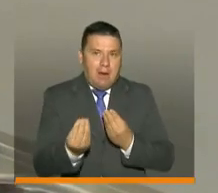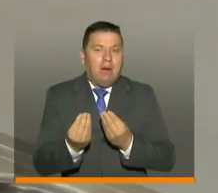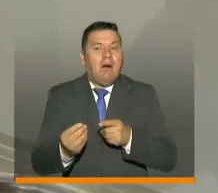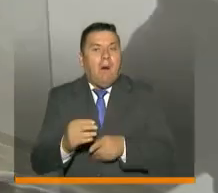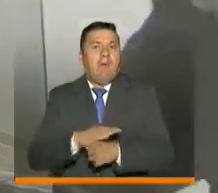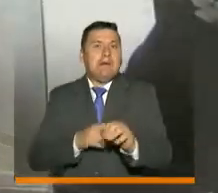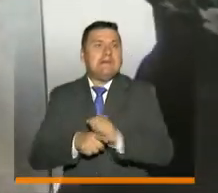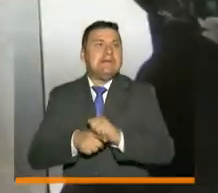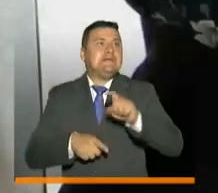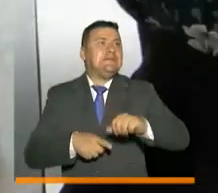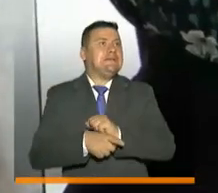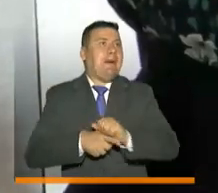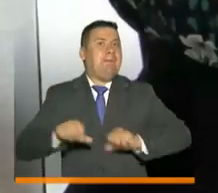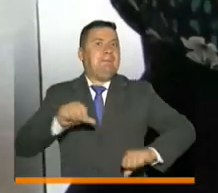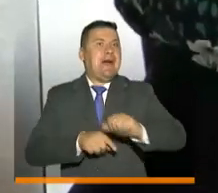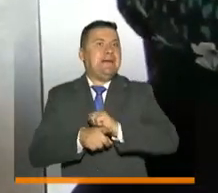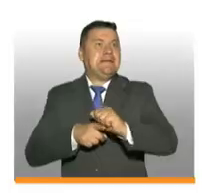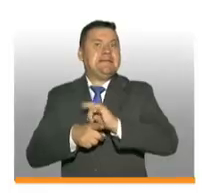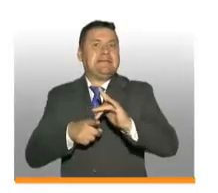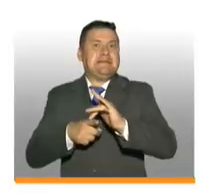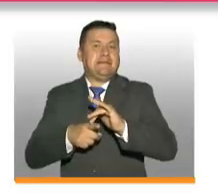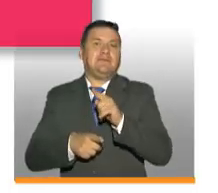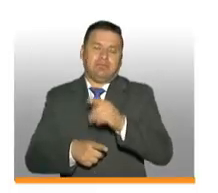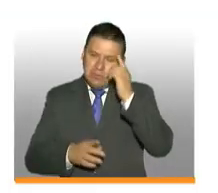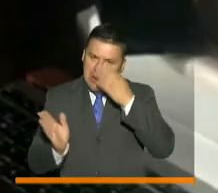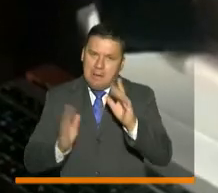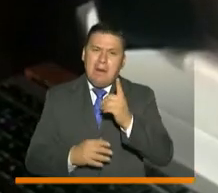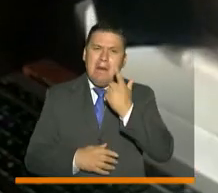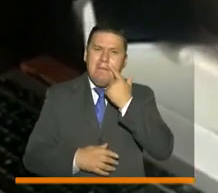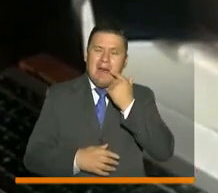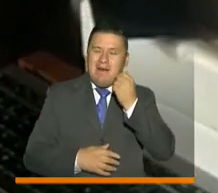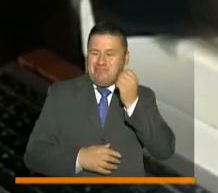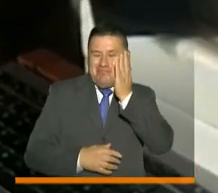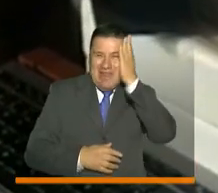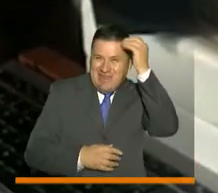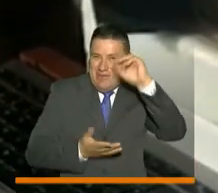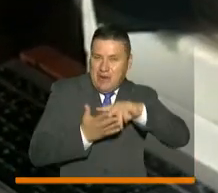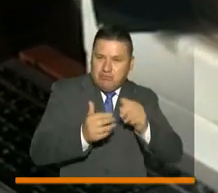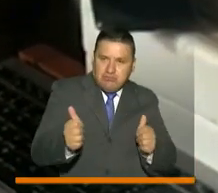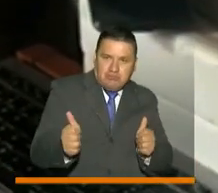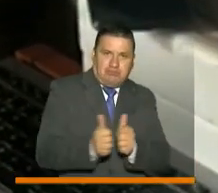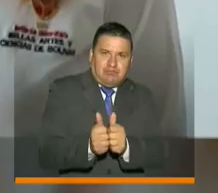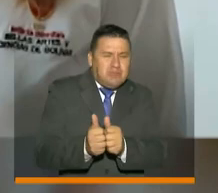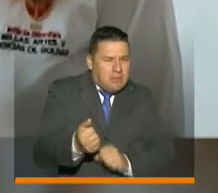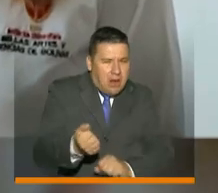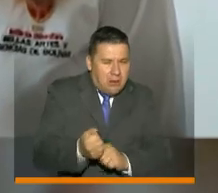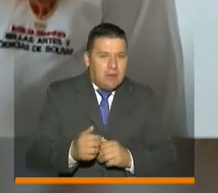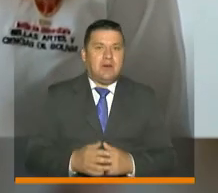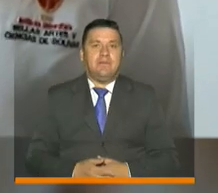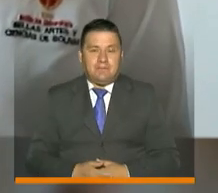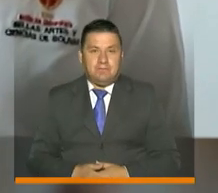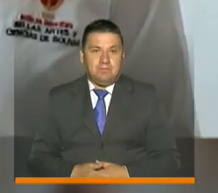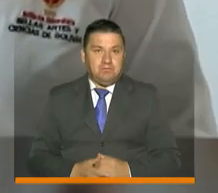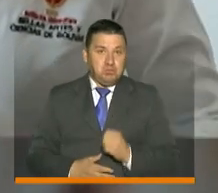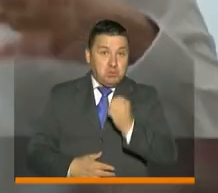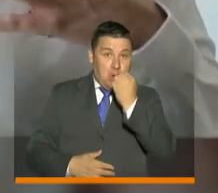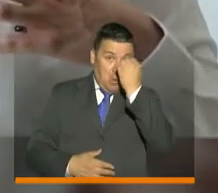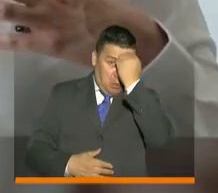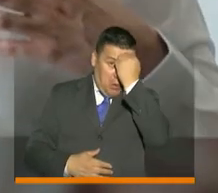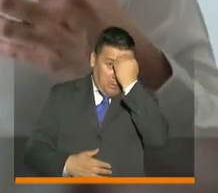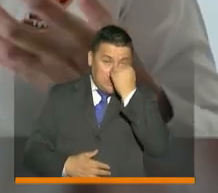laboratorios prácticos. Estrategias como el Plan Padrino hacen visible la solidaridad del sector. Los profesores comenzaron